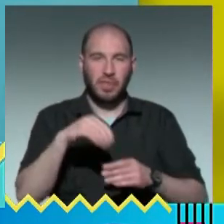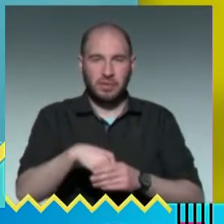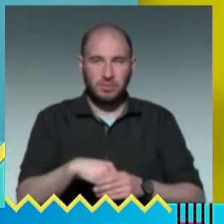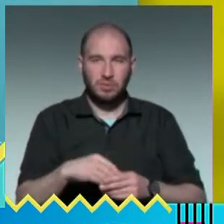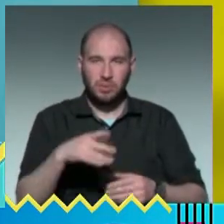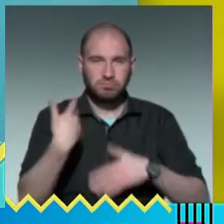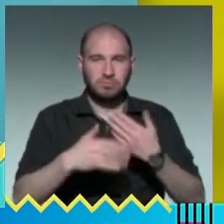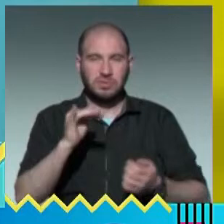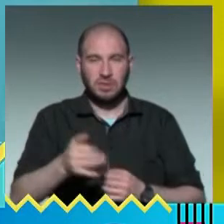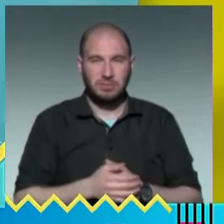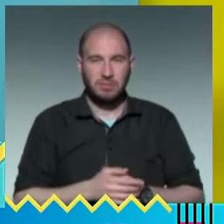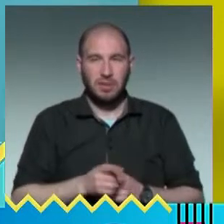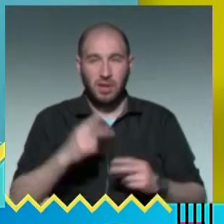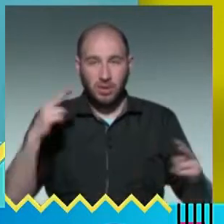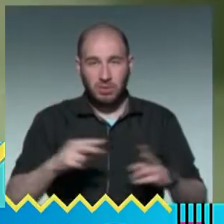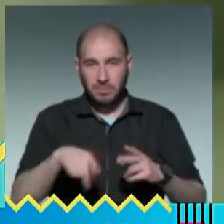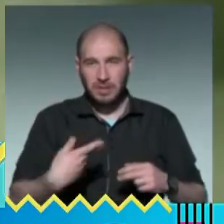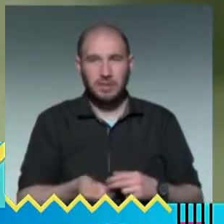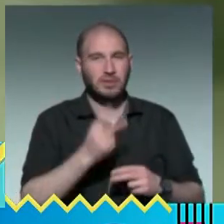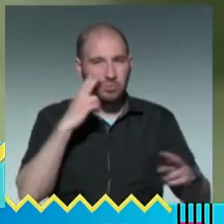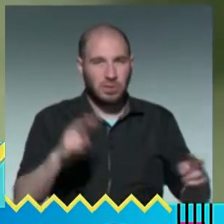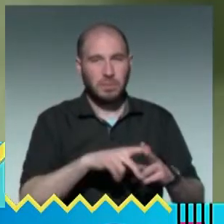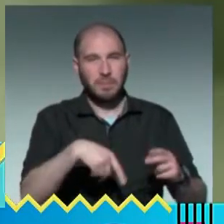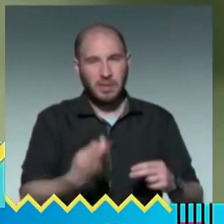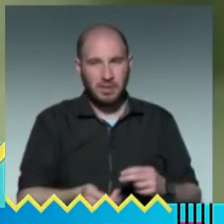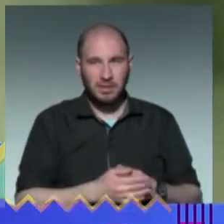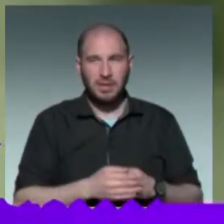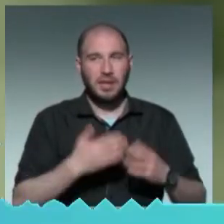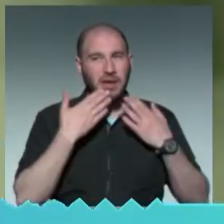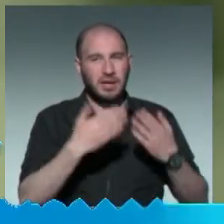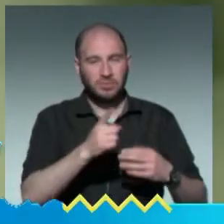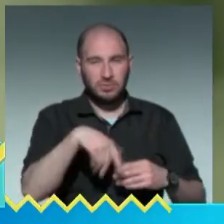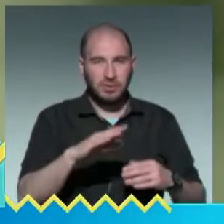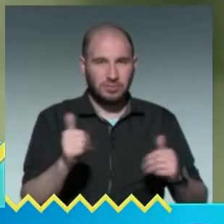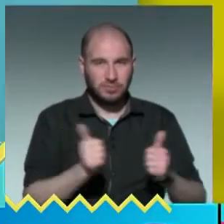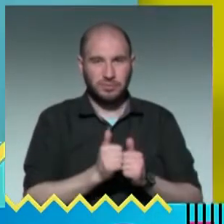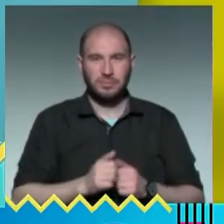de que eso funcione. Nos encontramos mañana, Caro. Nos encontramos mañana y bueno, agradecerles a ustedes que nos